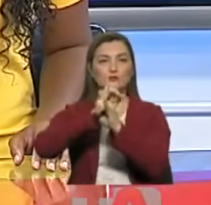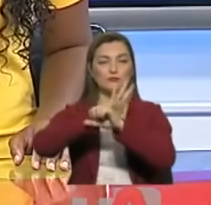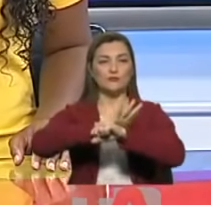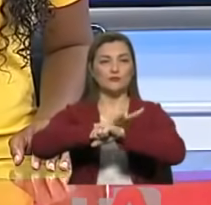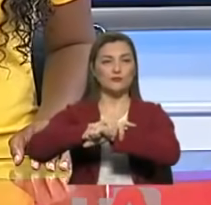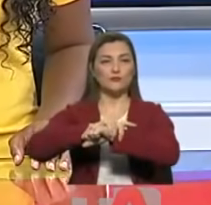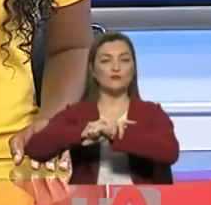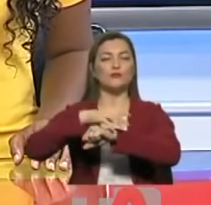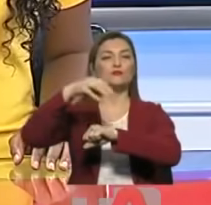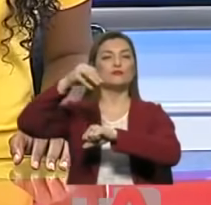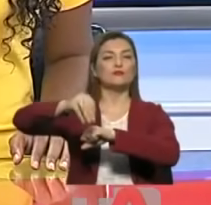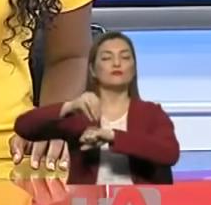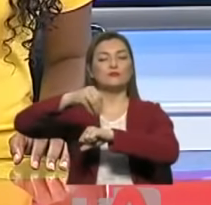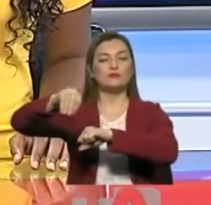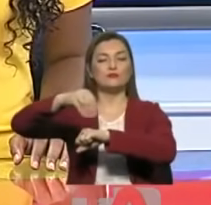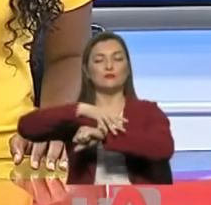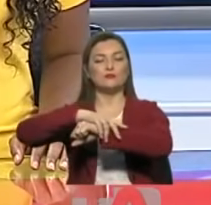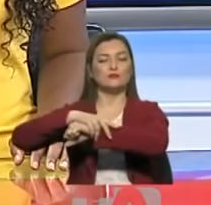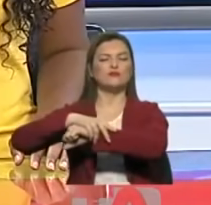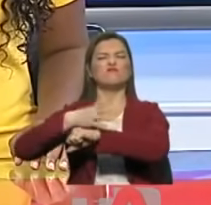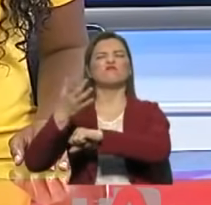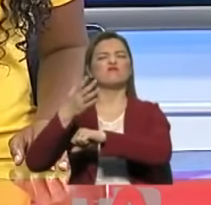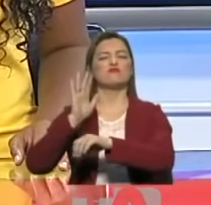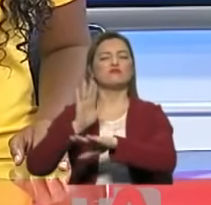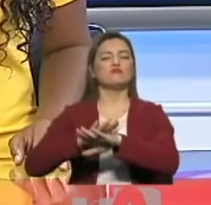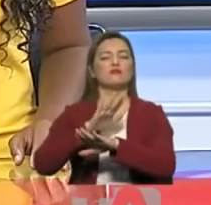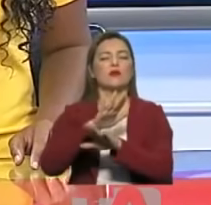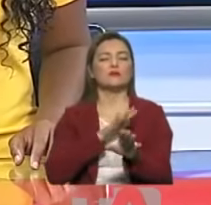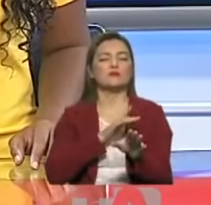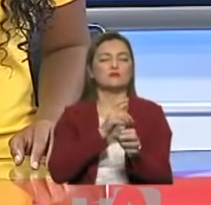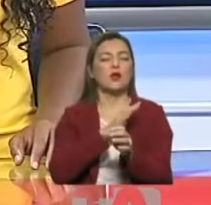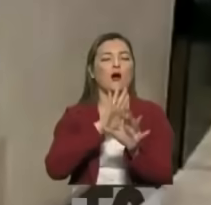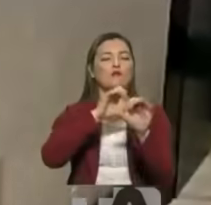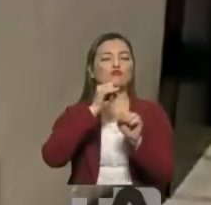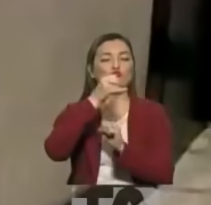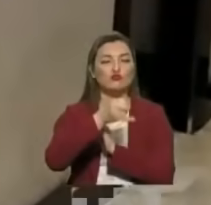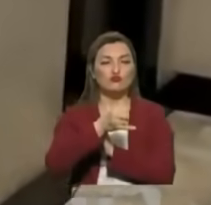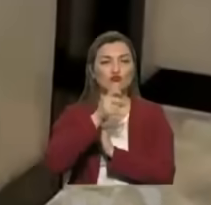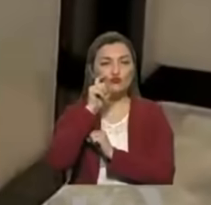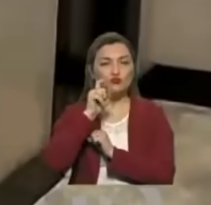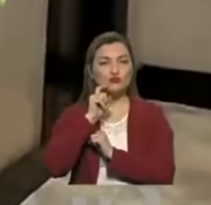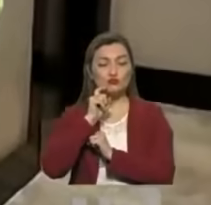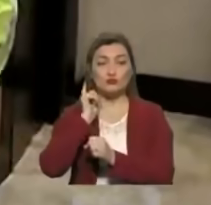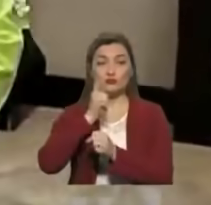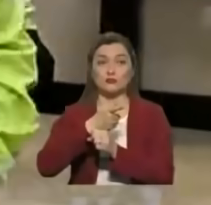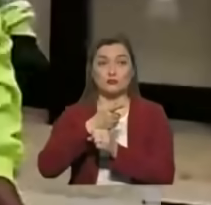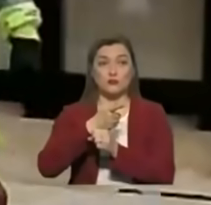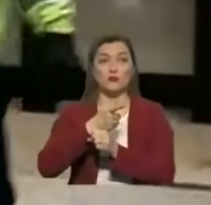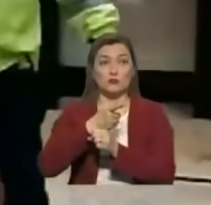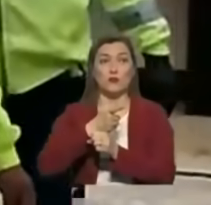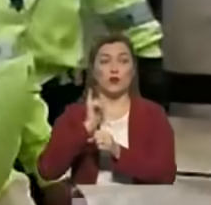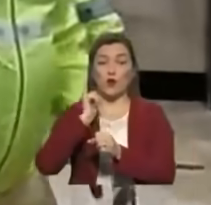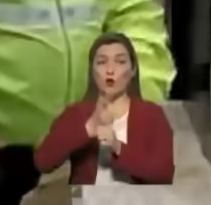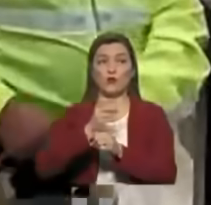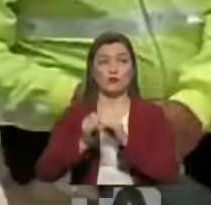agentes de la Interpol. El ciudadano es requerido en su país por delitos sexuales. Tenía difusión roja de la Interpol y se ocultaba